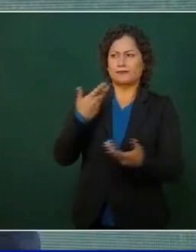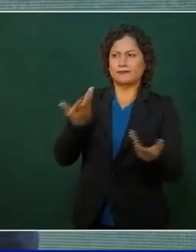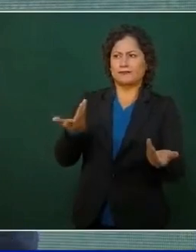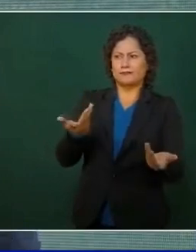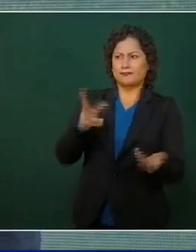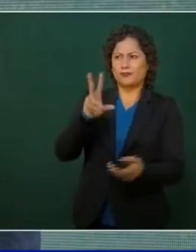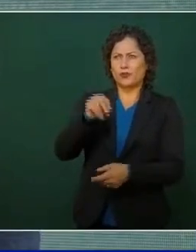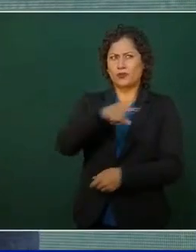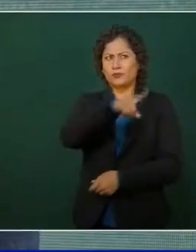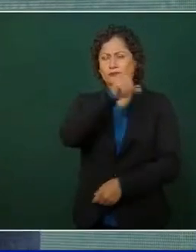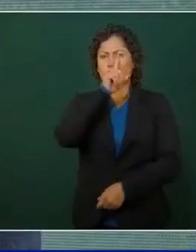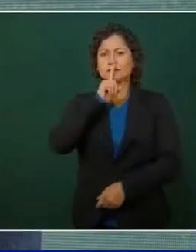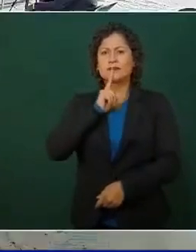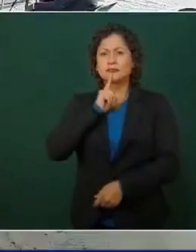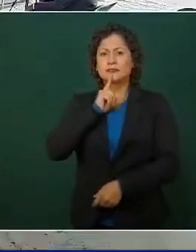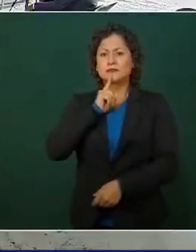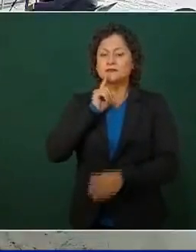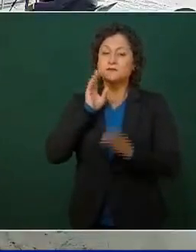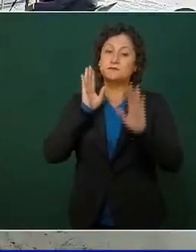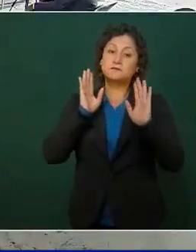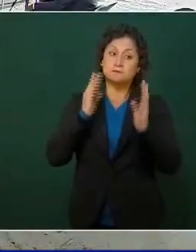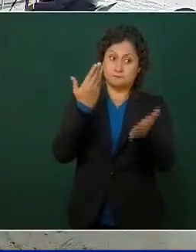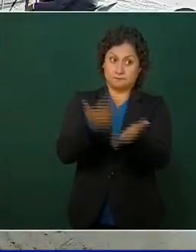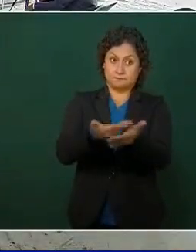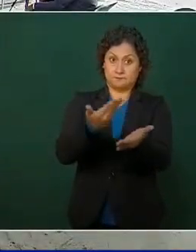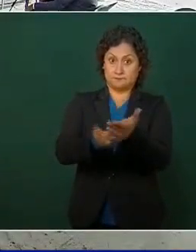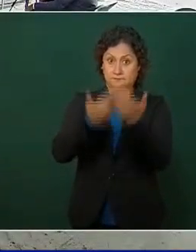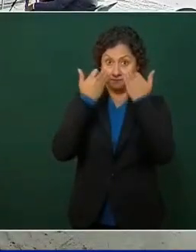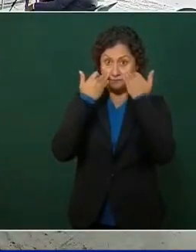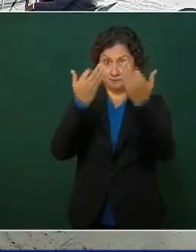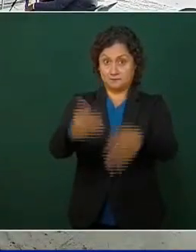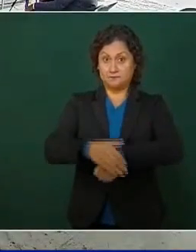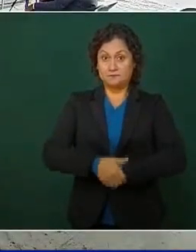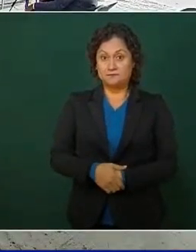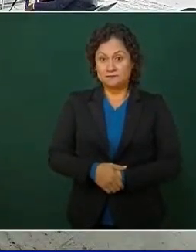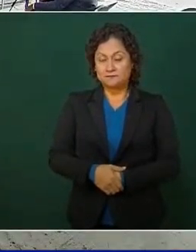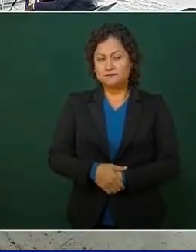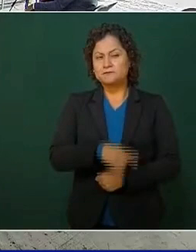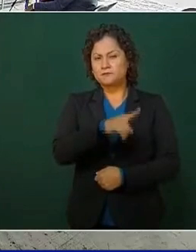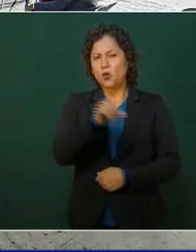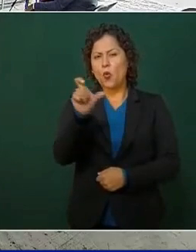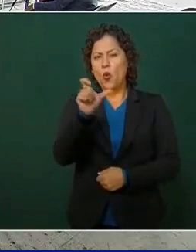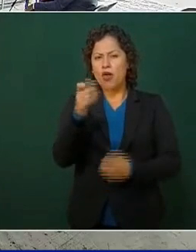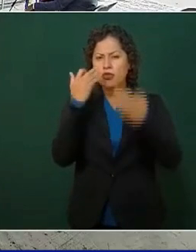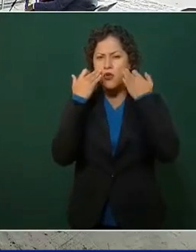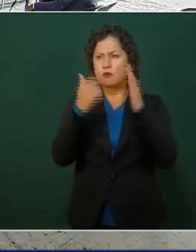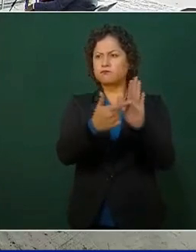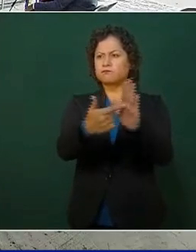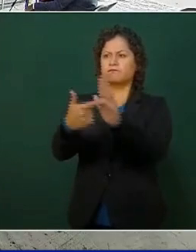Y así fue. Nunca pudo probar nada.